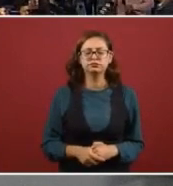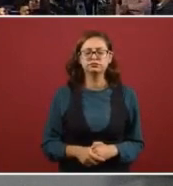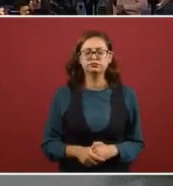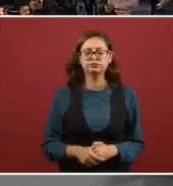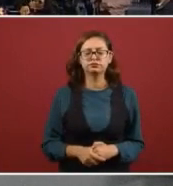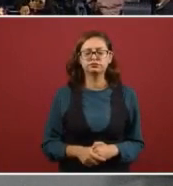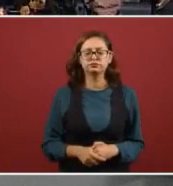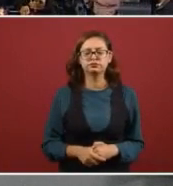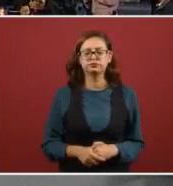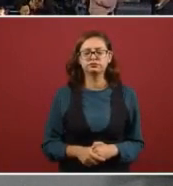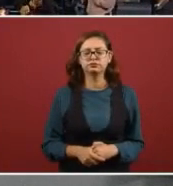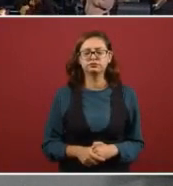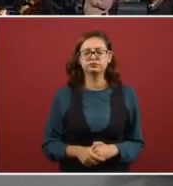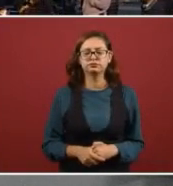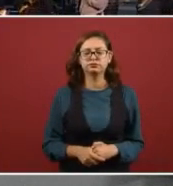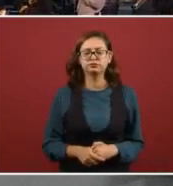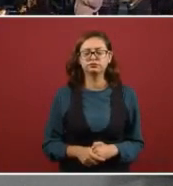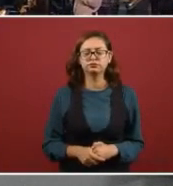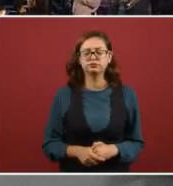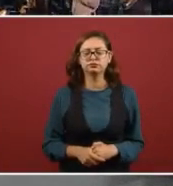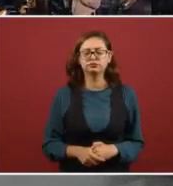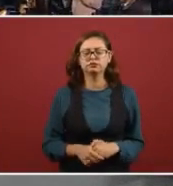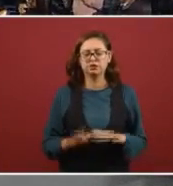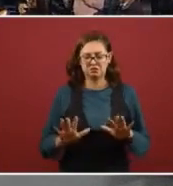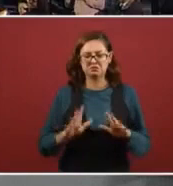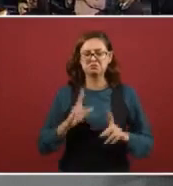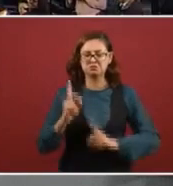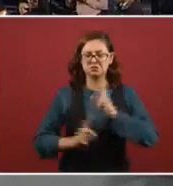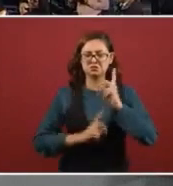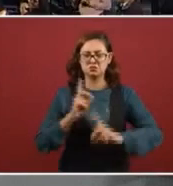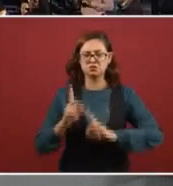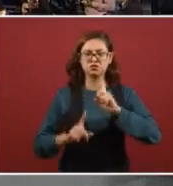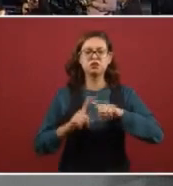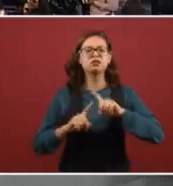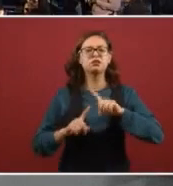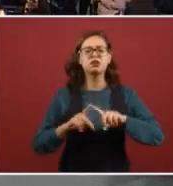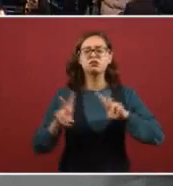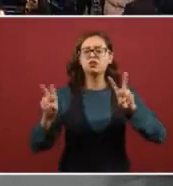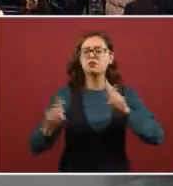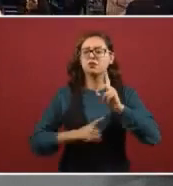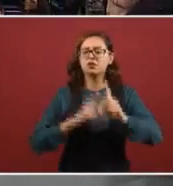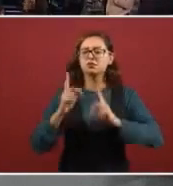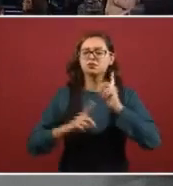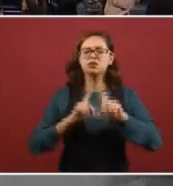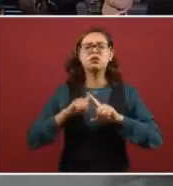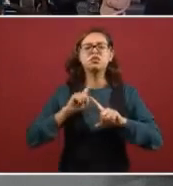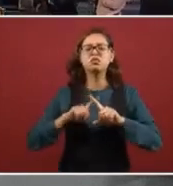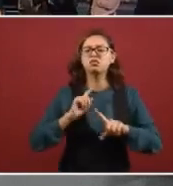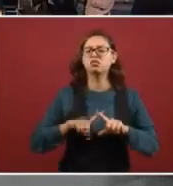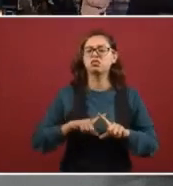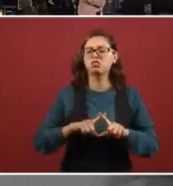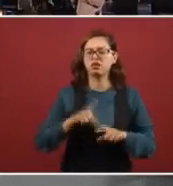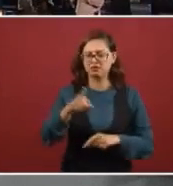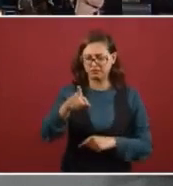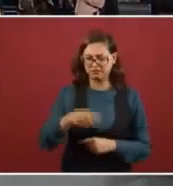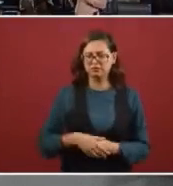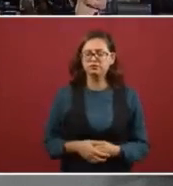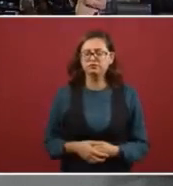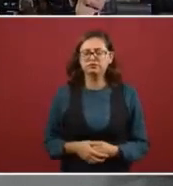A ver, vamos a lo del deporte. So regarding El deporte, sports. ¿quién dijo? A ver, adelante.